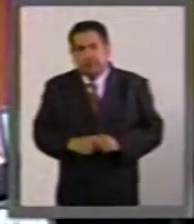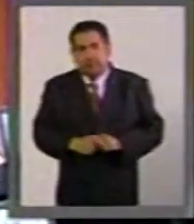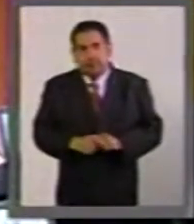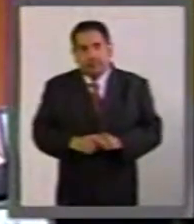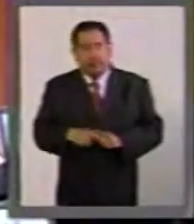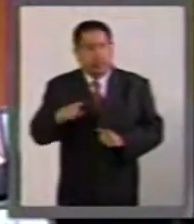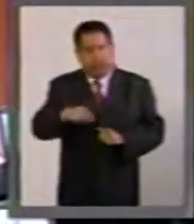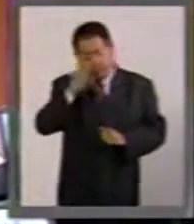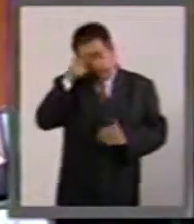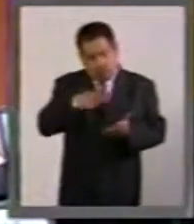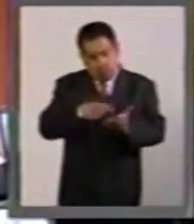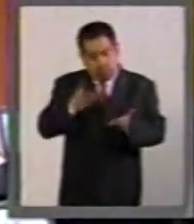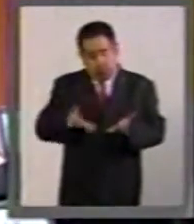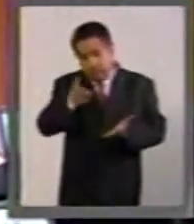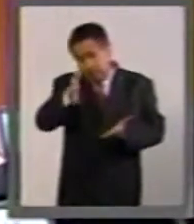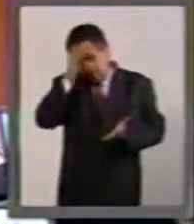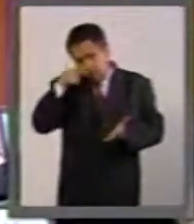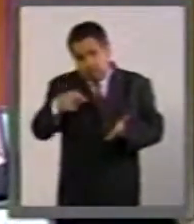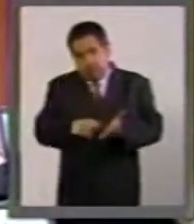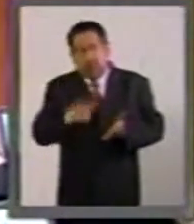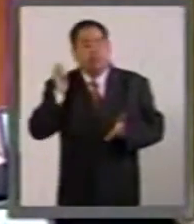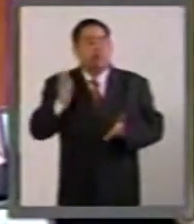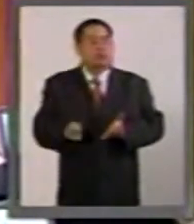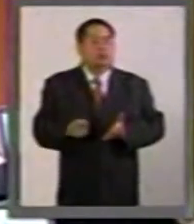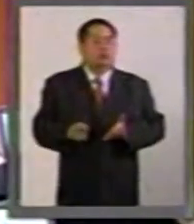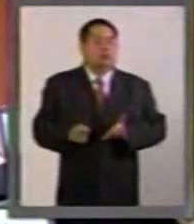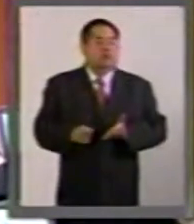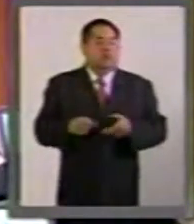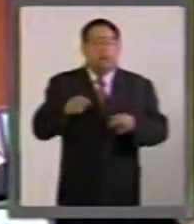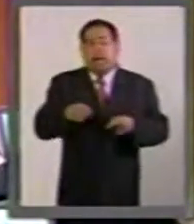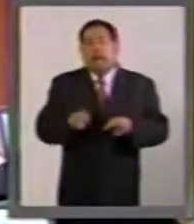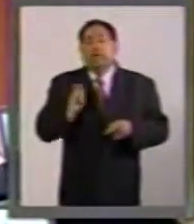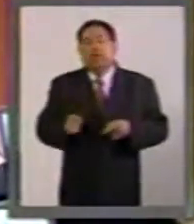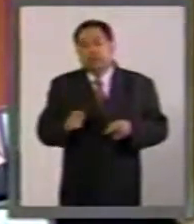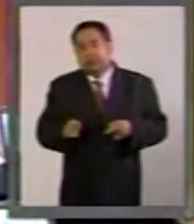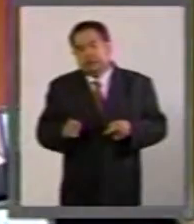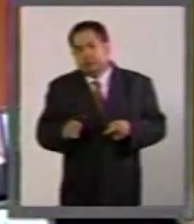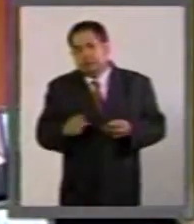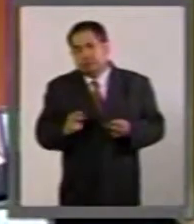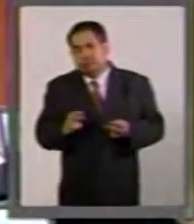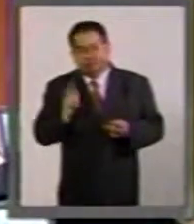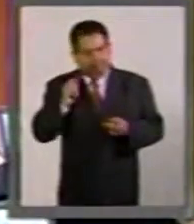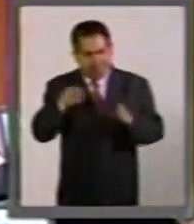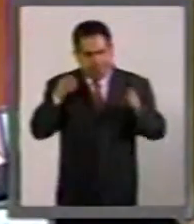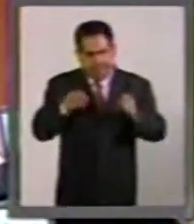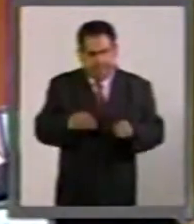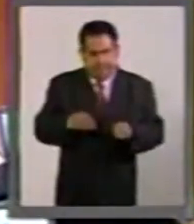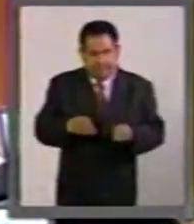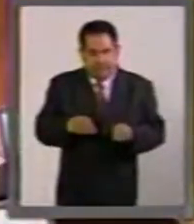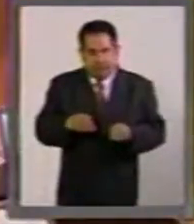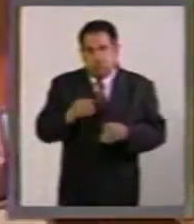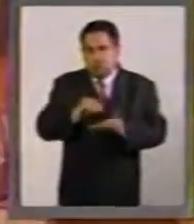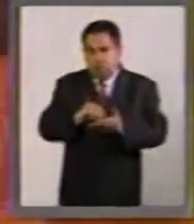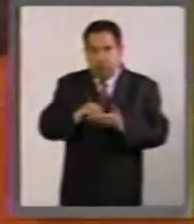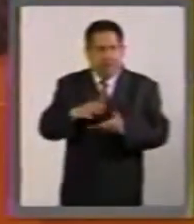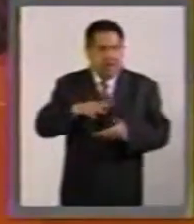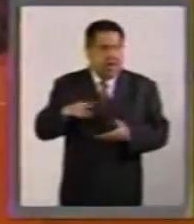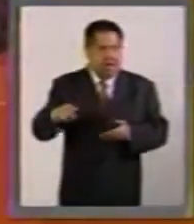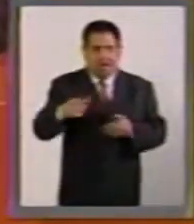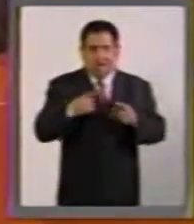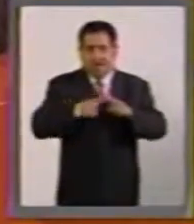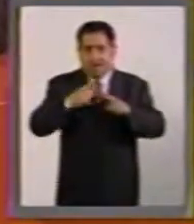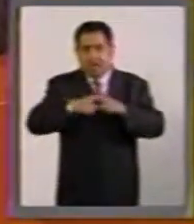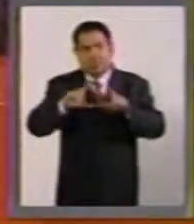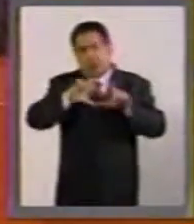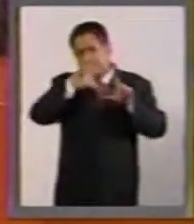Este punto de acuerdo, sin duda, se ocupa de un asunto que está vigente en muchas zonas